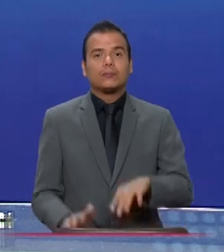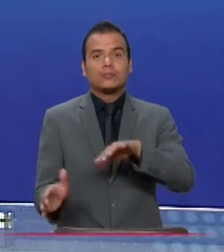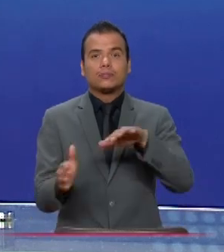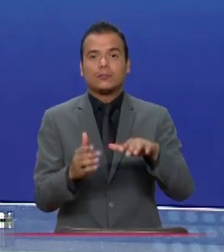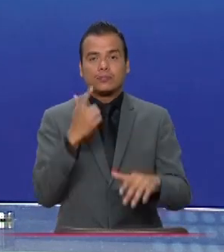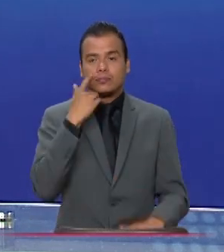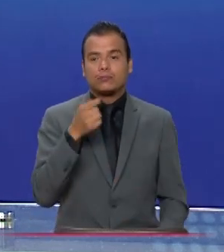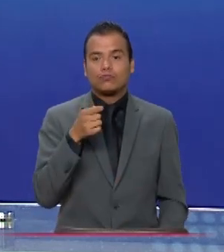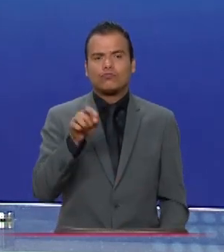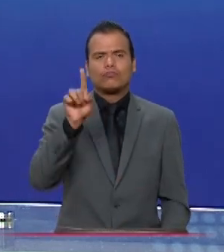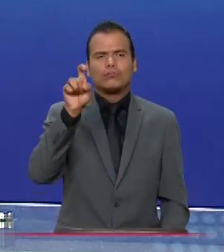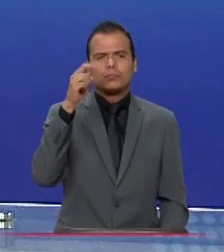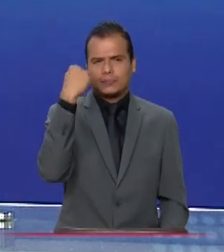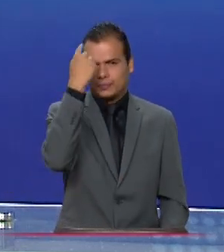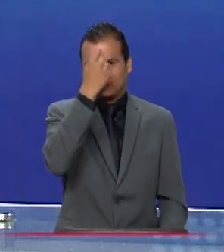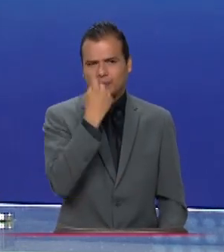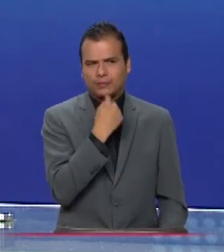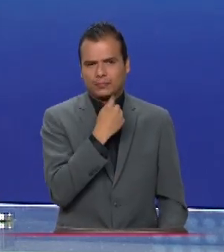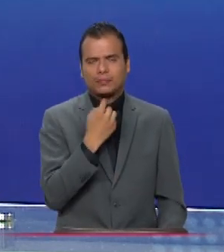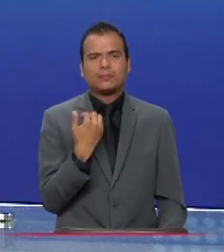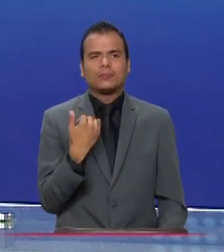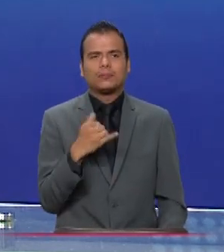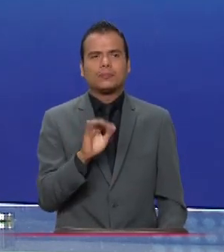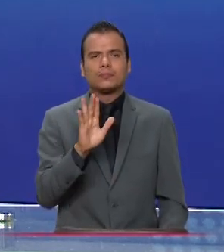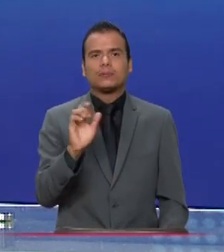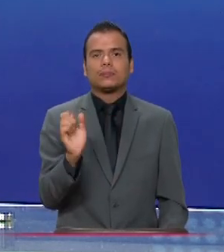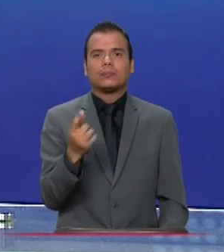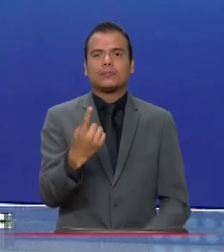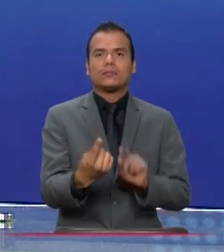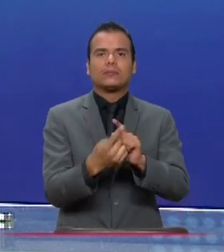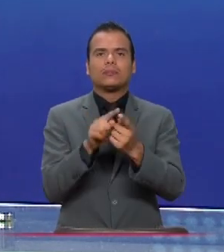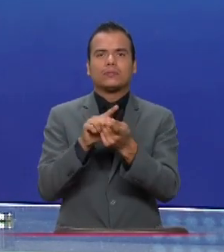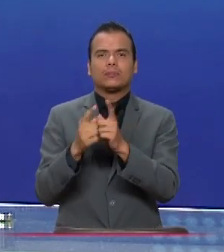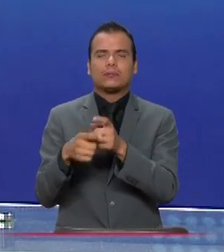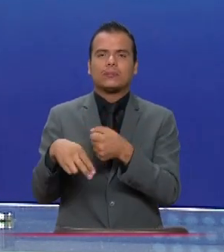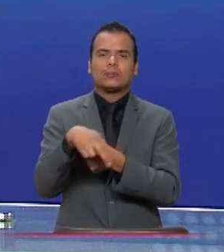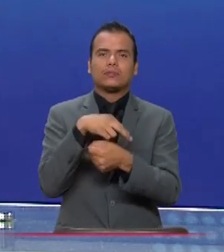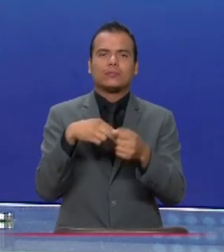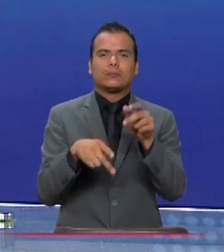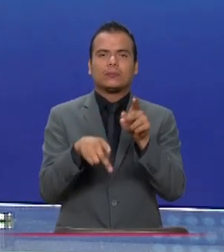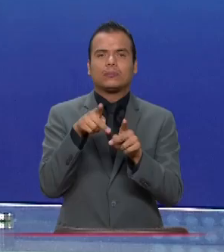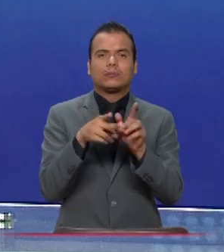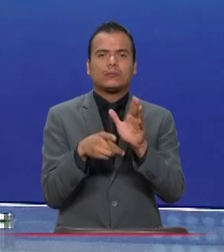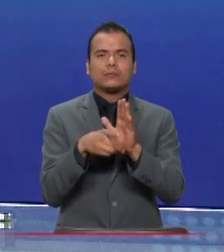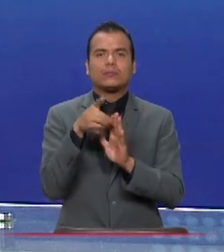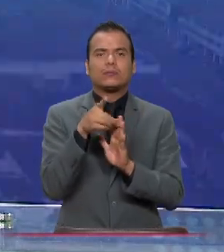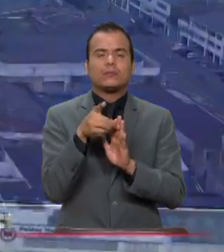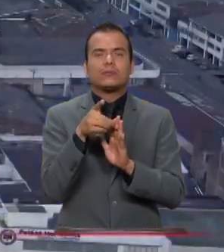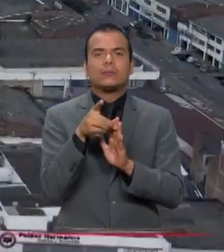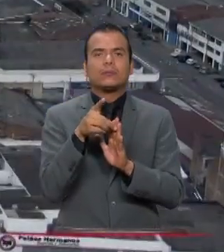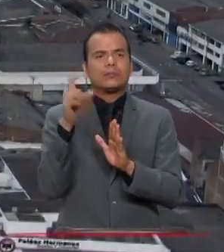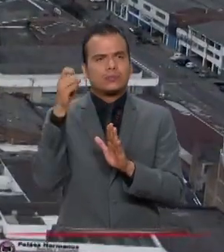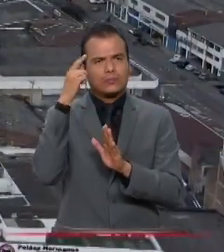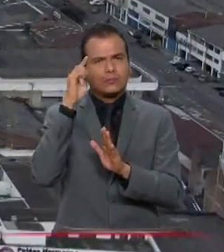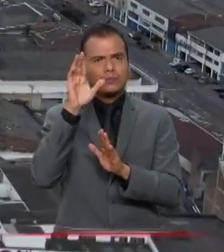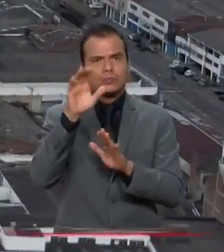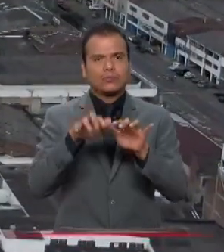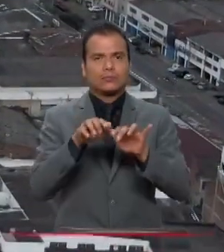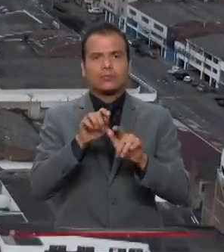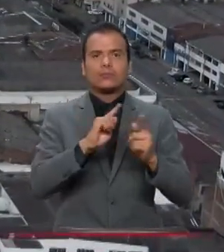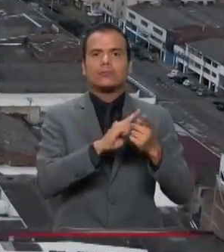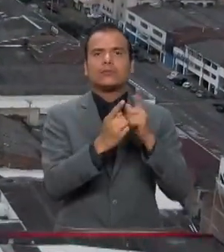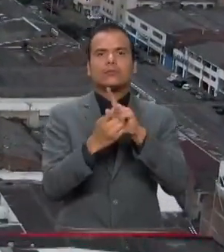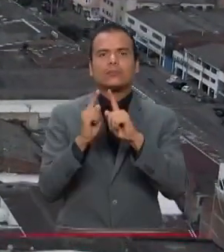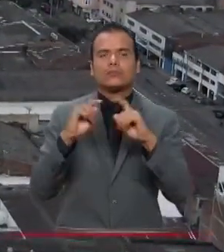Este 6 de septiembre se llevará a cabo el primer encuentro regional de secretarios de desarrollo institucional, un evento al